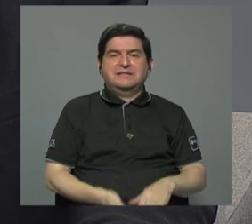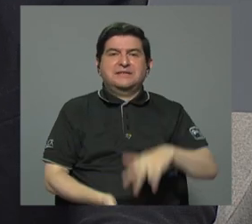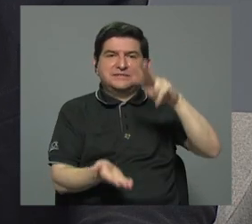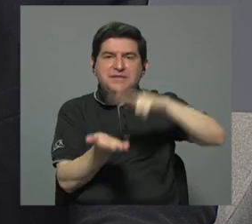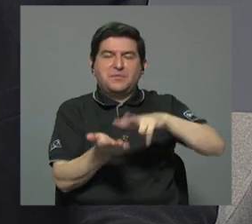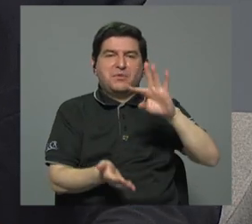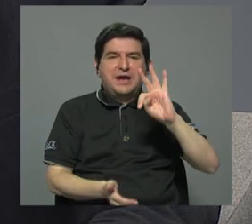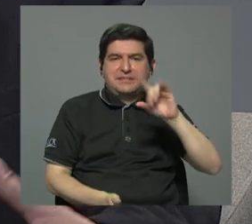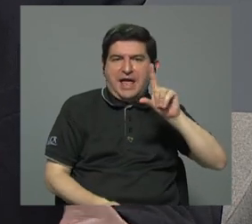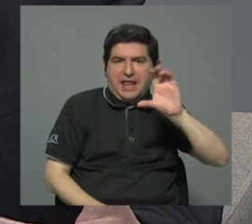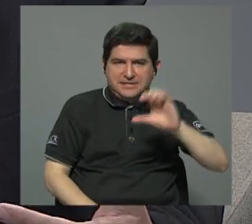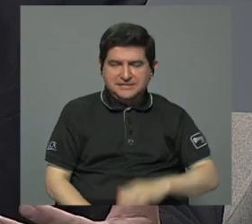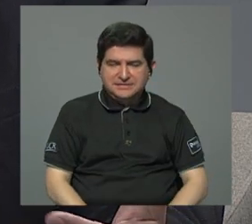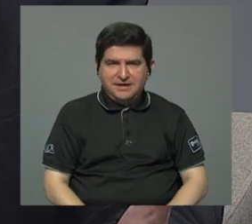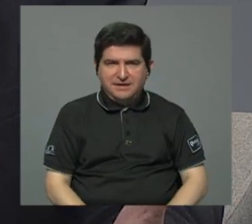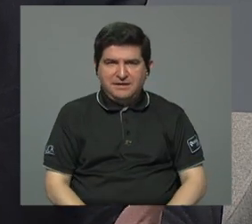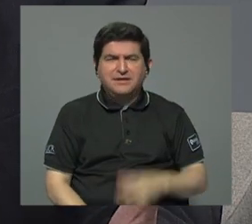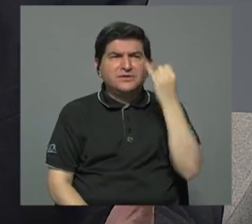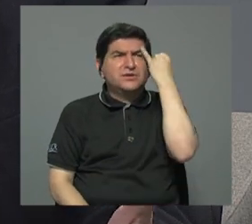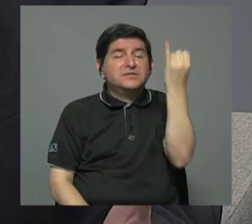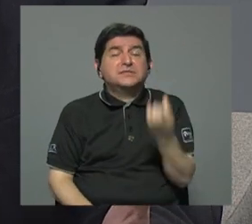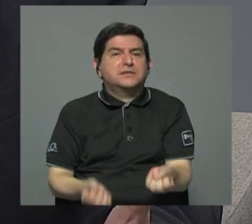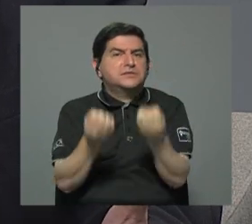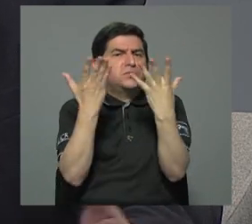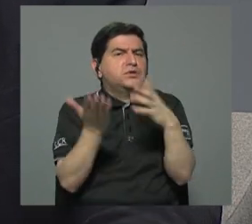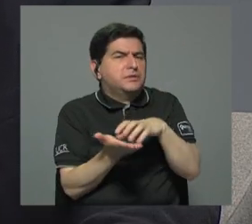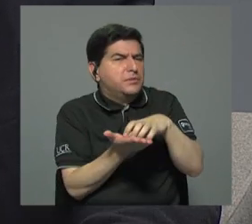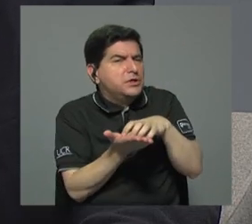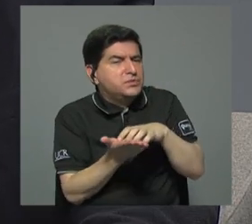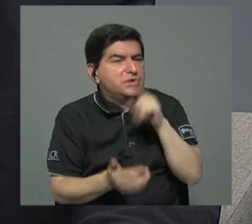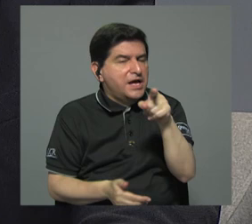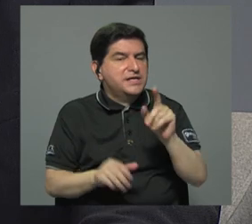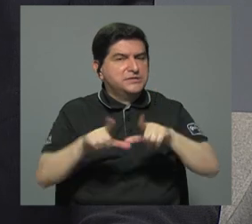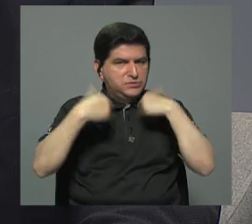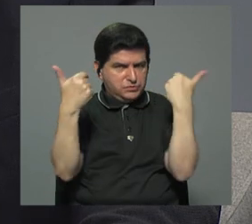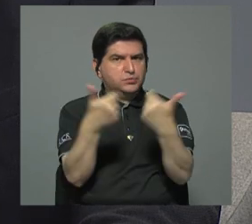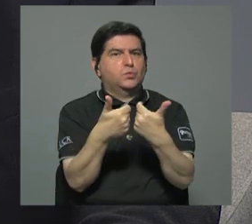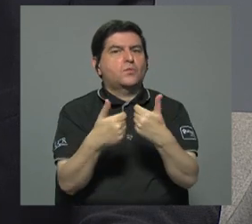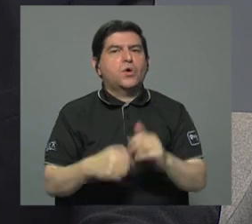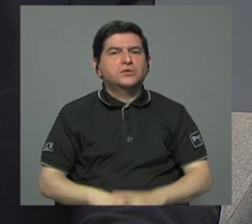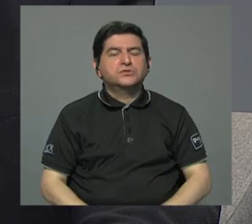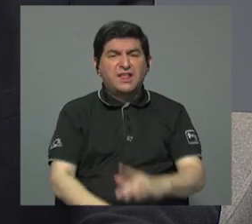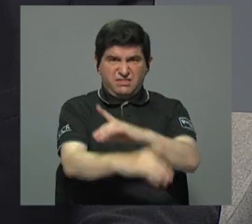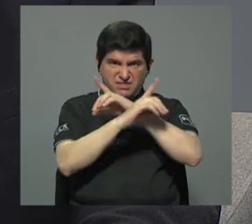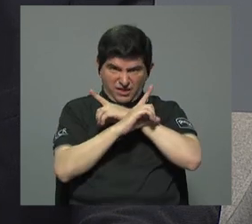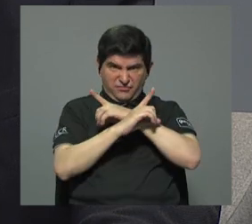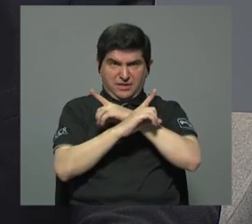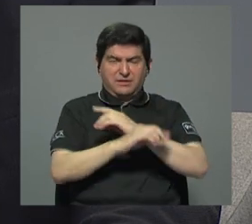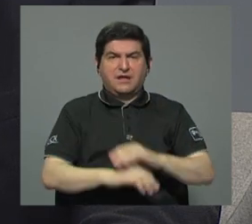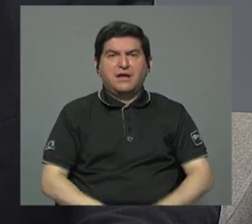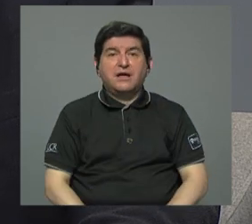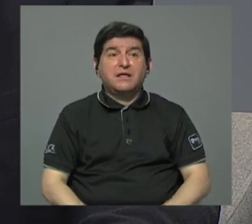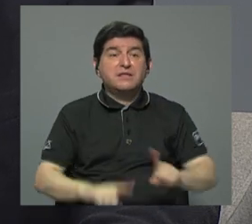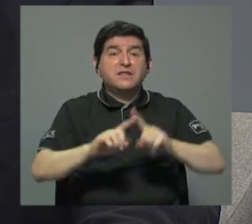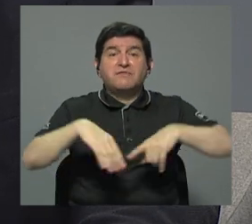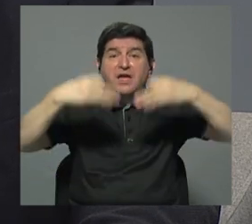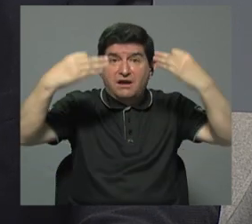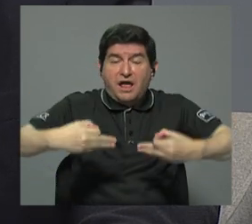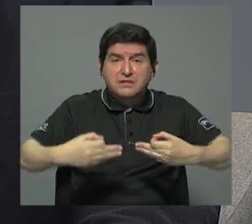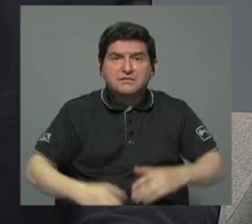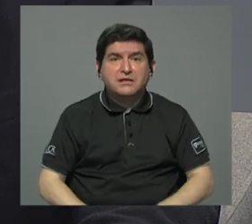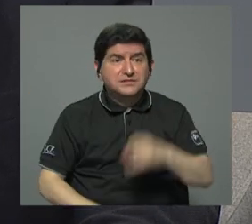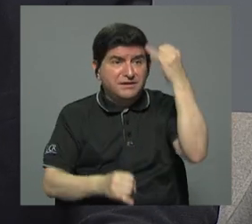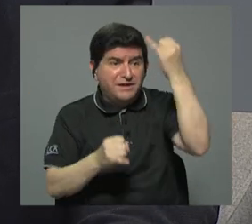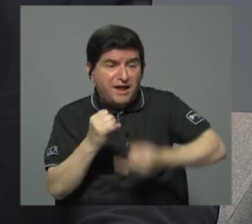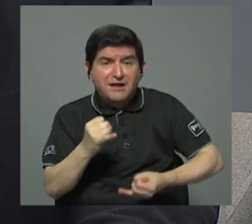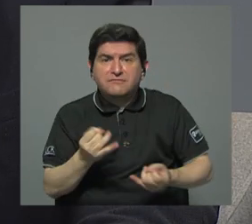TLC. Entonces, yo creo que hay argumentos de sobra para cuestionar a muchos de estos sectores que defienden medidas como estas que